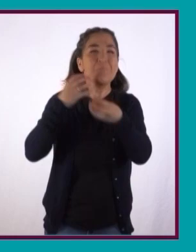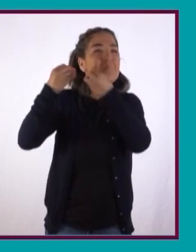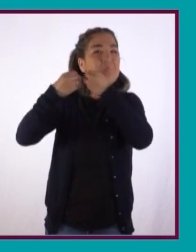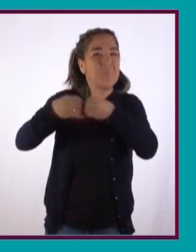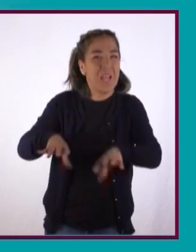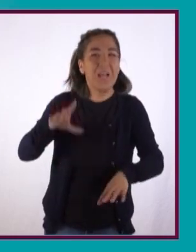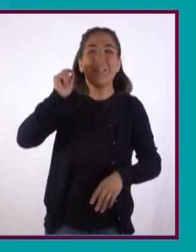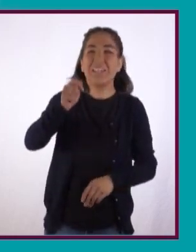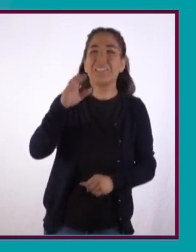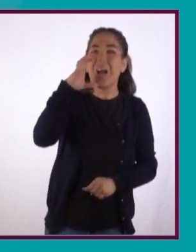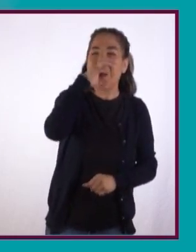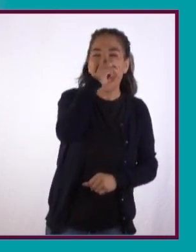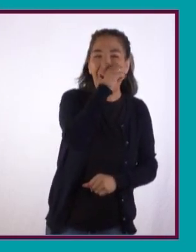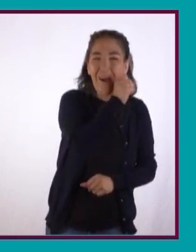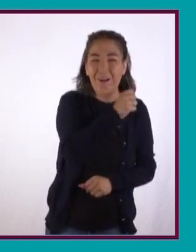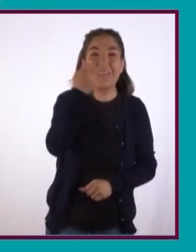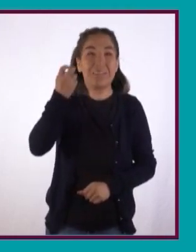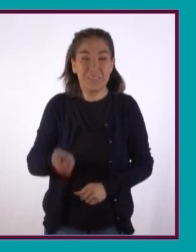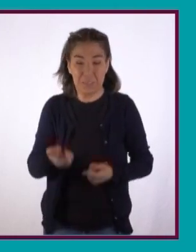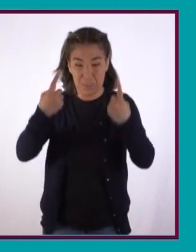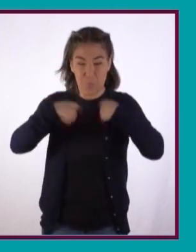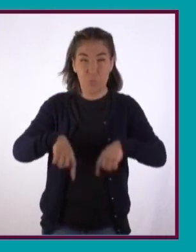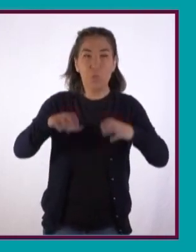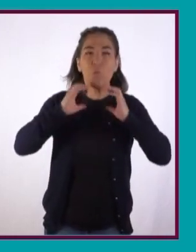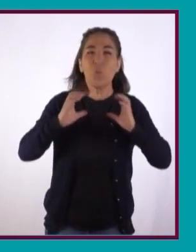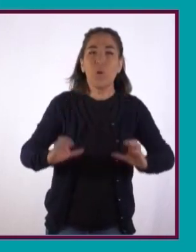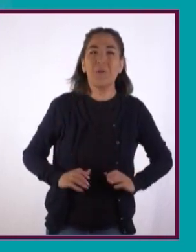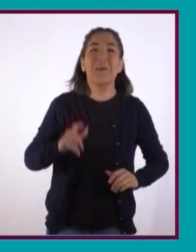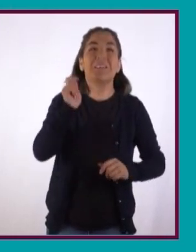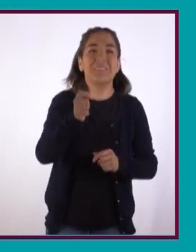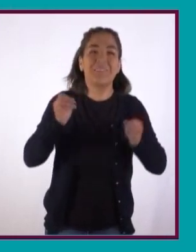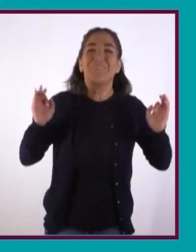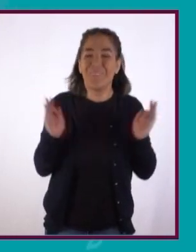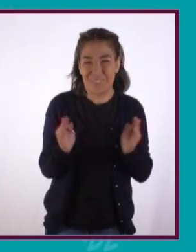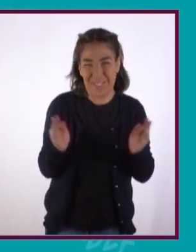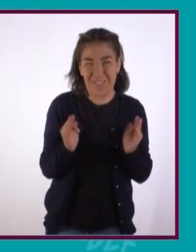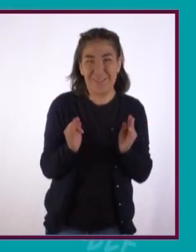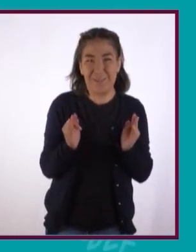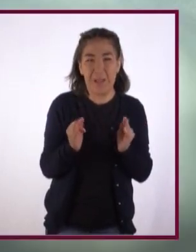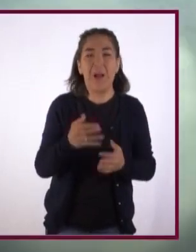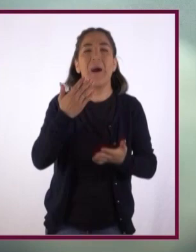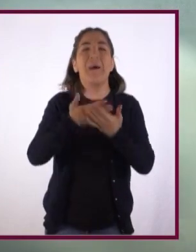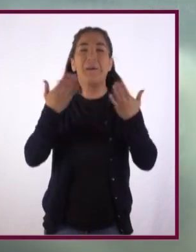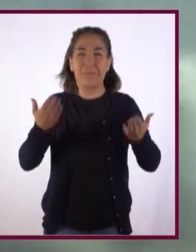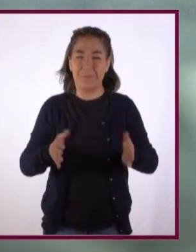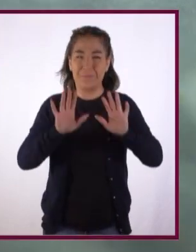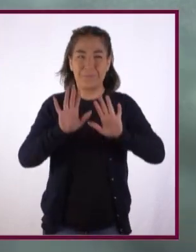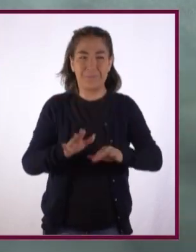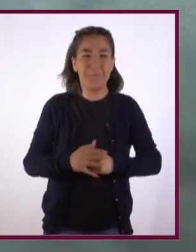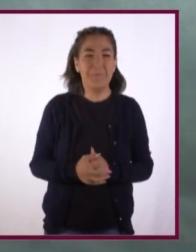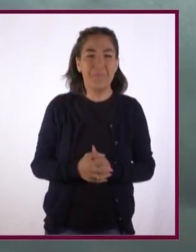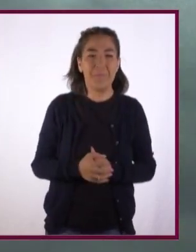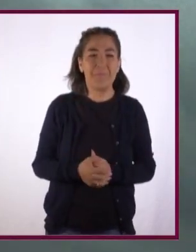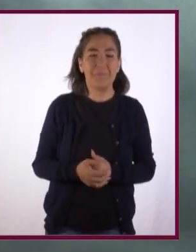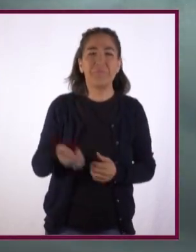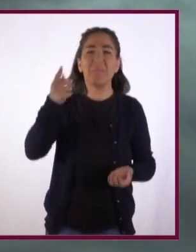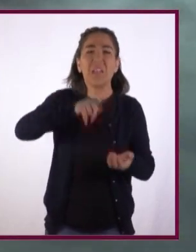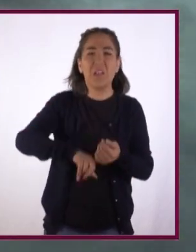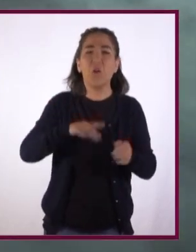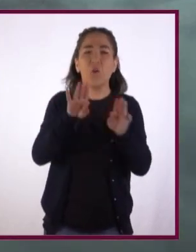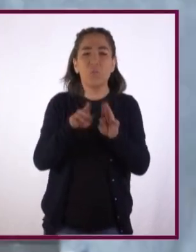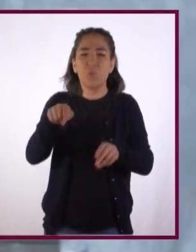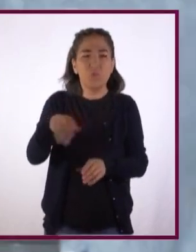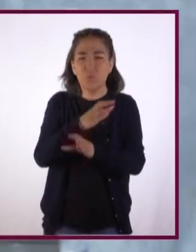va perdiendo. Esta menor energía es lo que nuestros receptores perciben como frío. Ahora bien, el estado físico